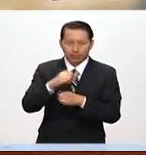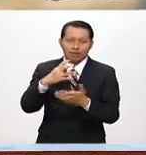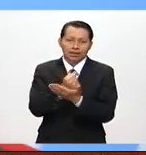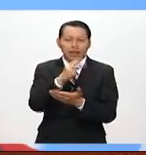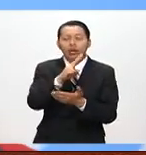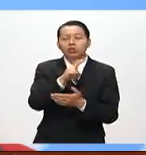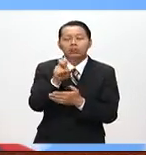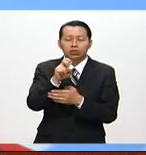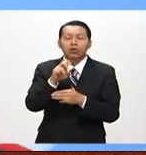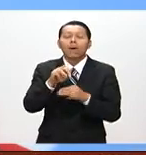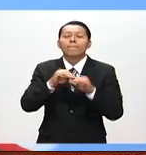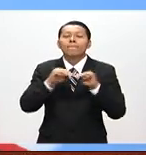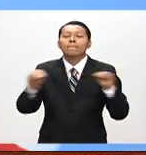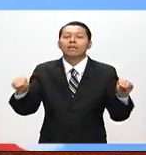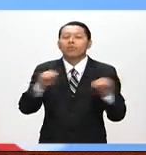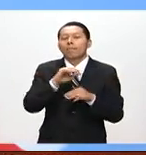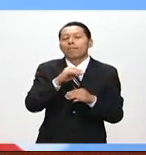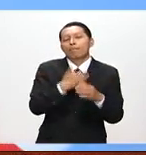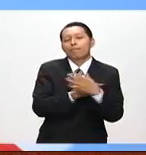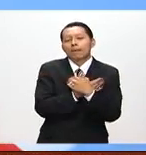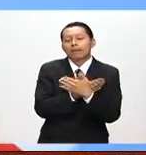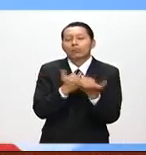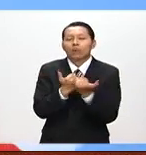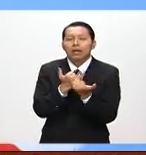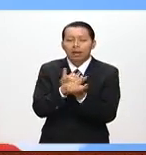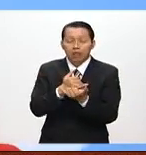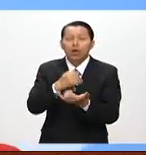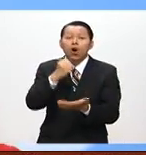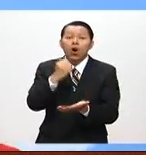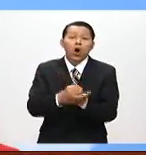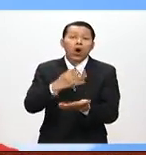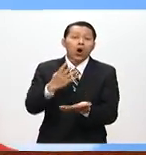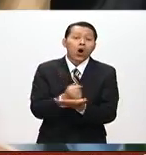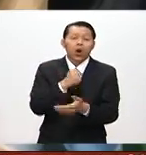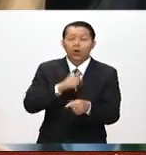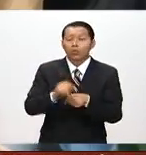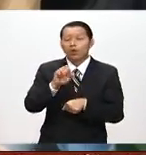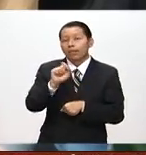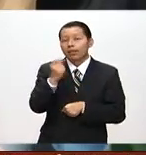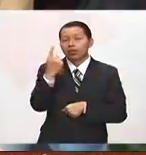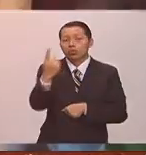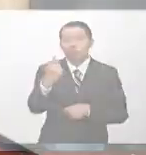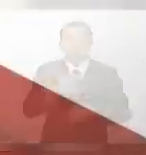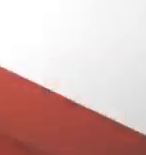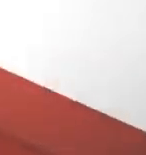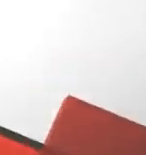metros mariposa, obtiene su medalla de oro número 21 en su carrera.